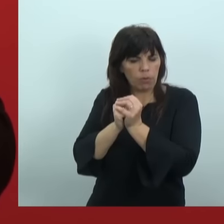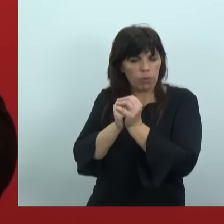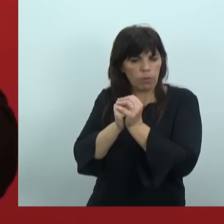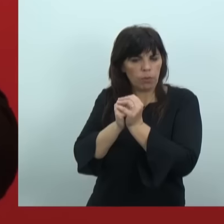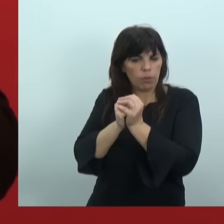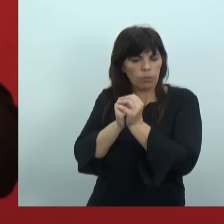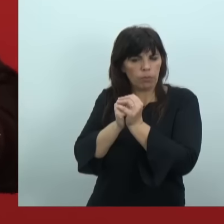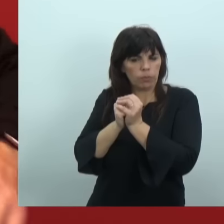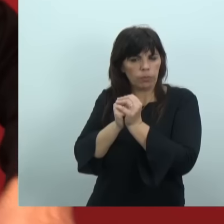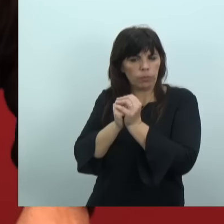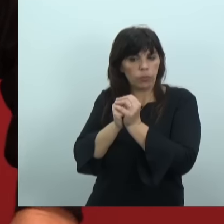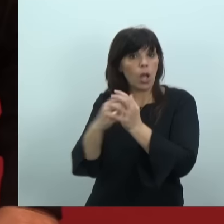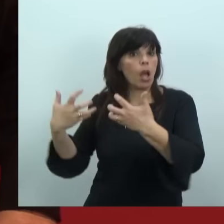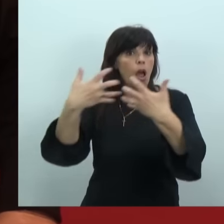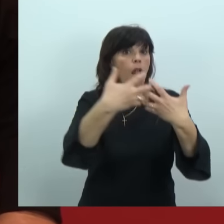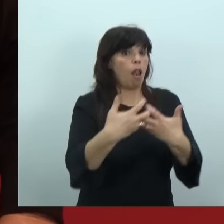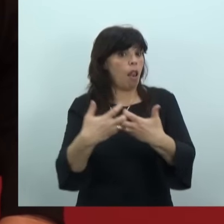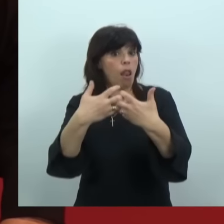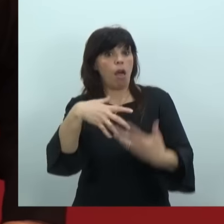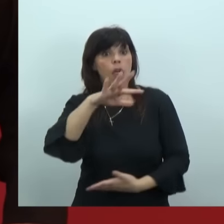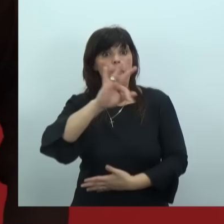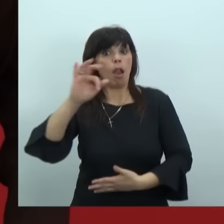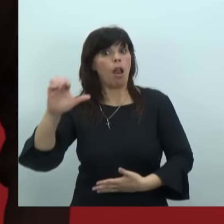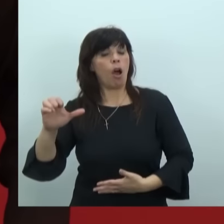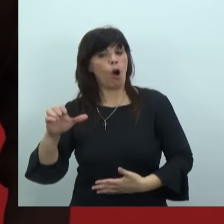para luchar esa buena batalla de la fe.